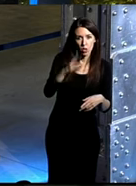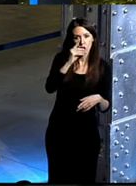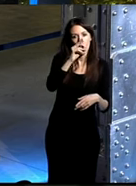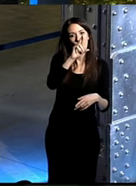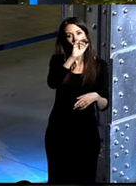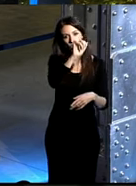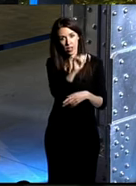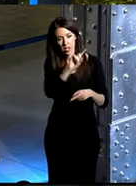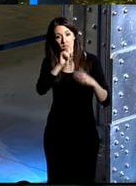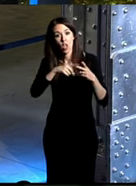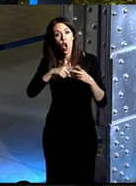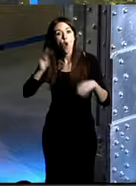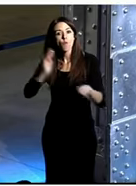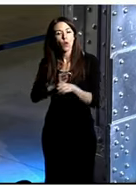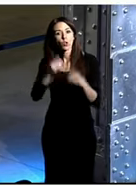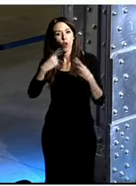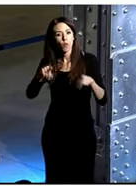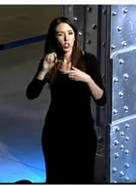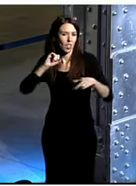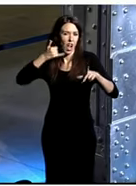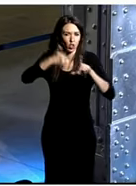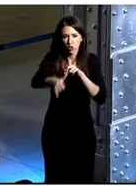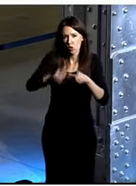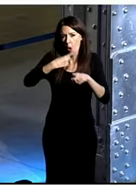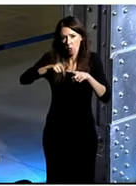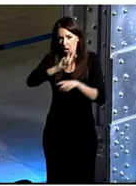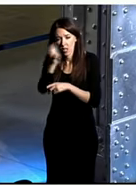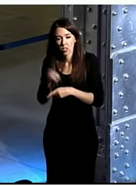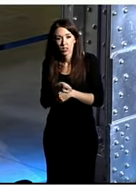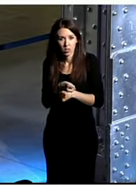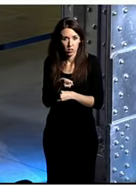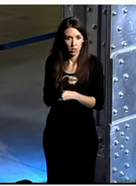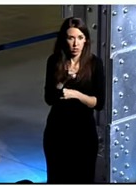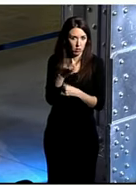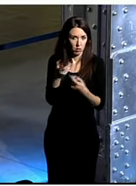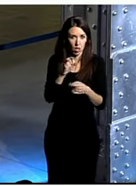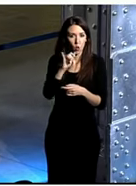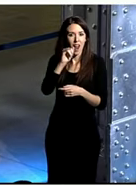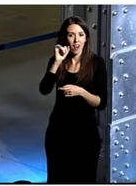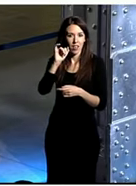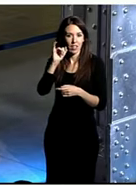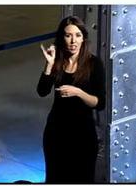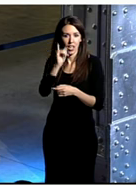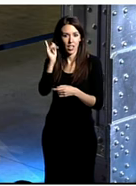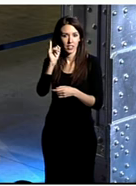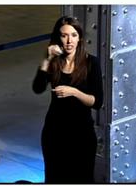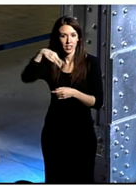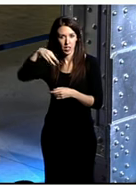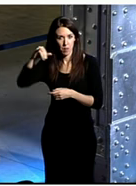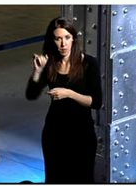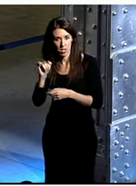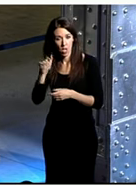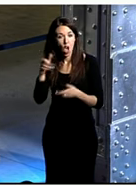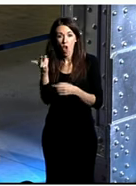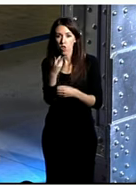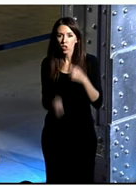Dre. El de la derecha es un productor musical de YouTube y de otra gente, ¿no? Que se llama Jimmy Iovine. Entre los dos pusieron